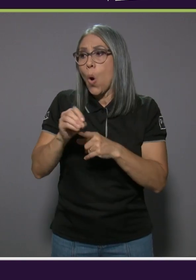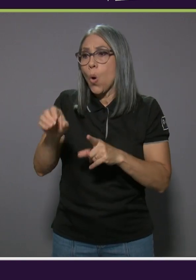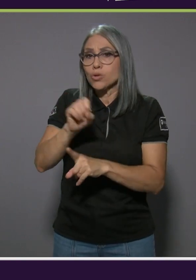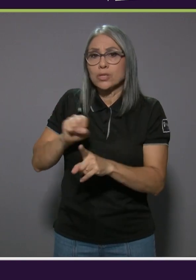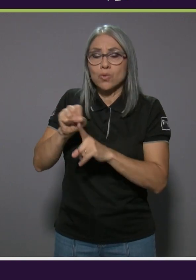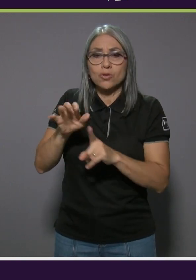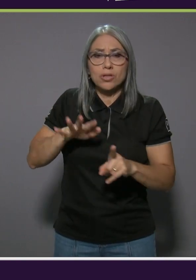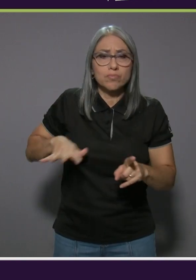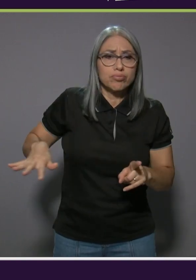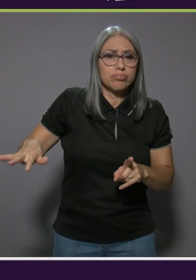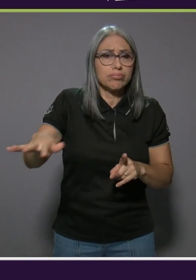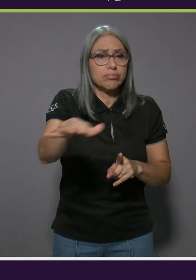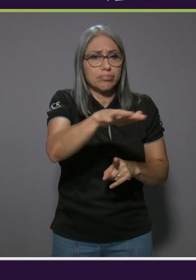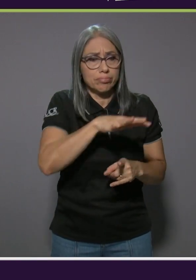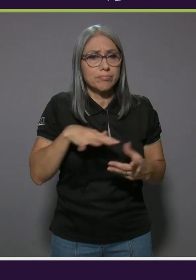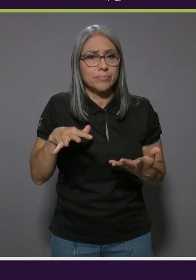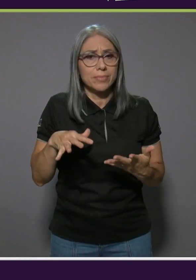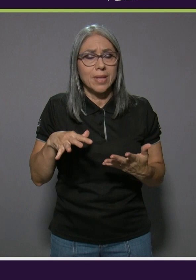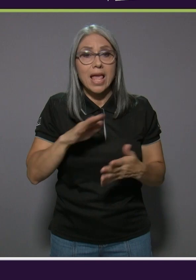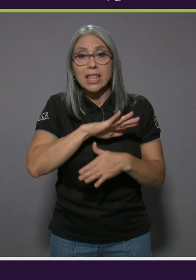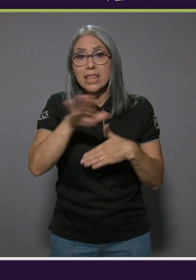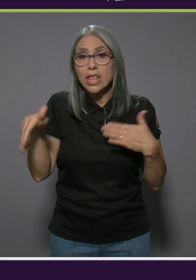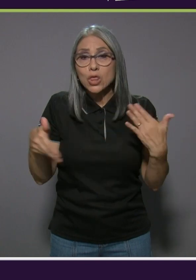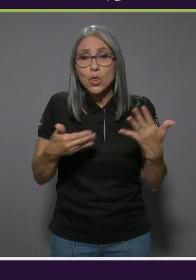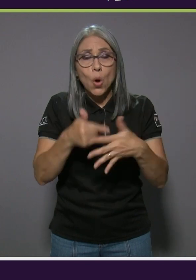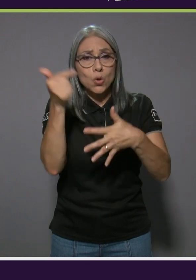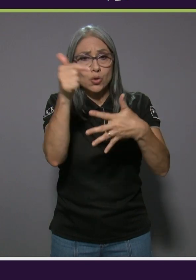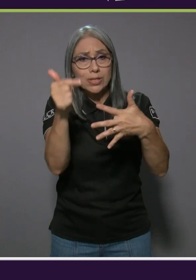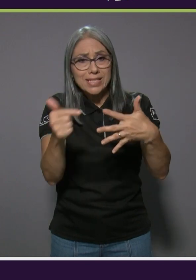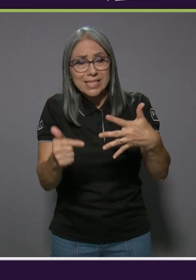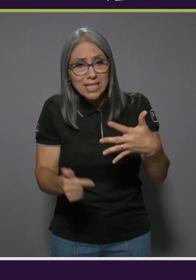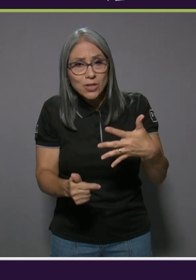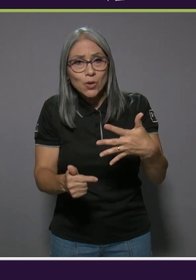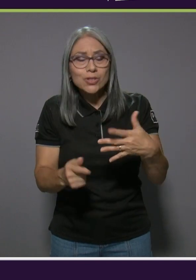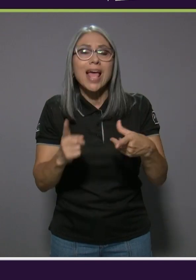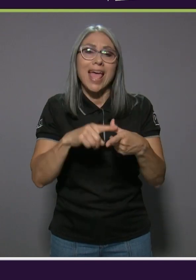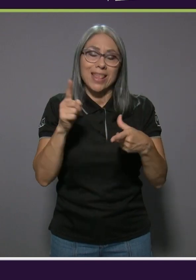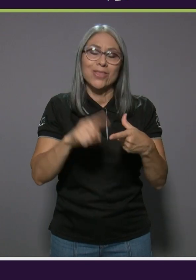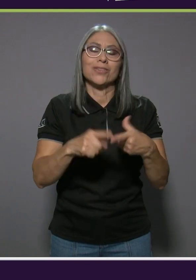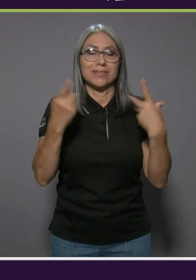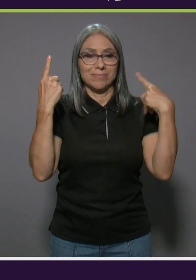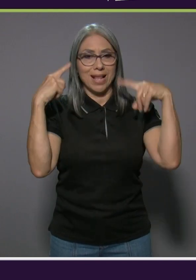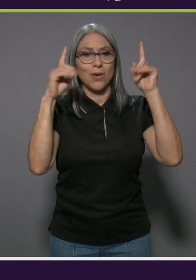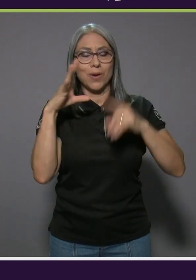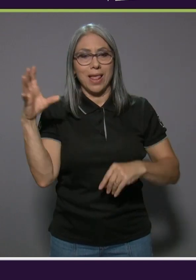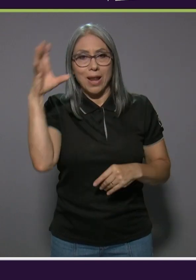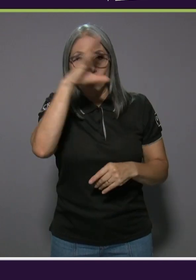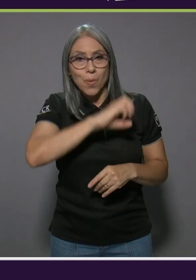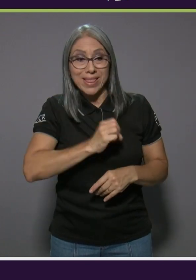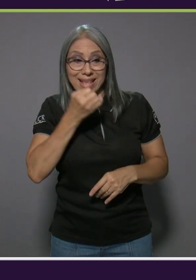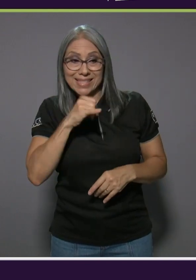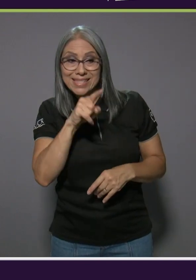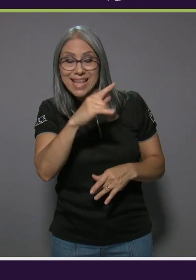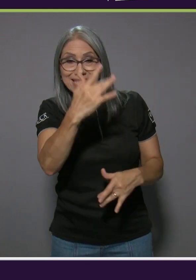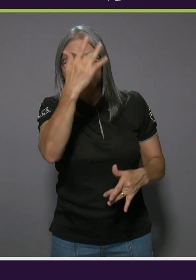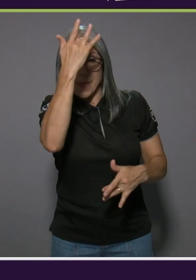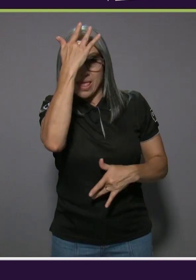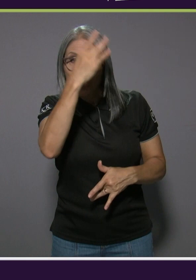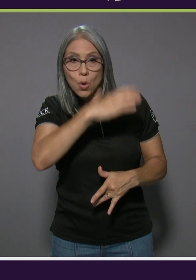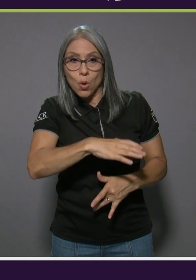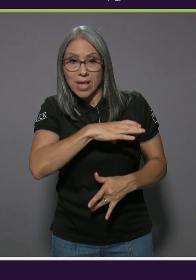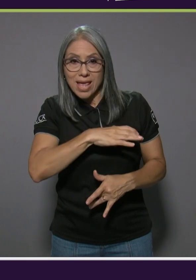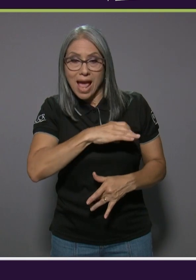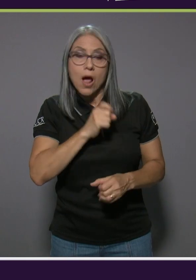de todas esas distintos factores se va a lograr determinar si esa patología cumple o no